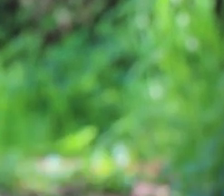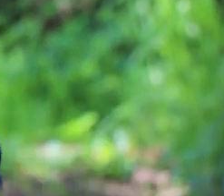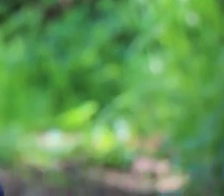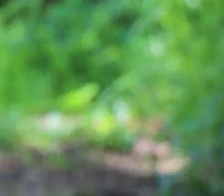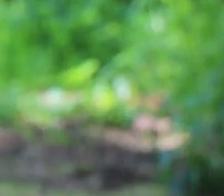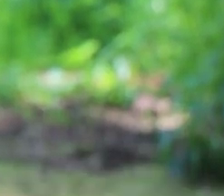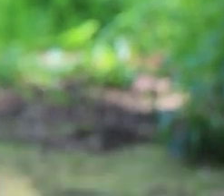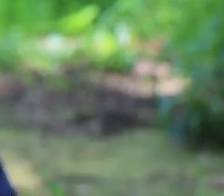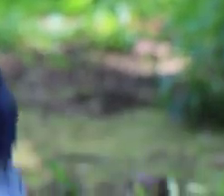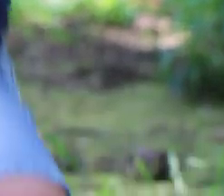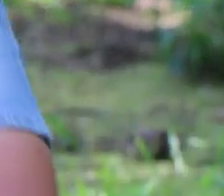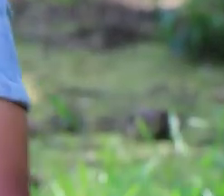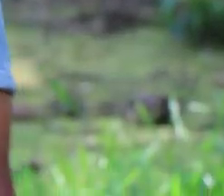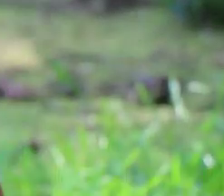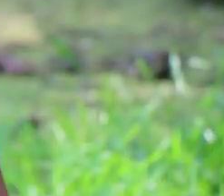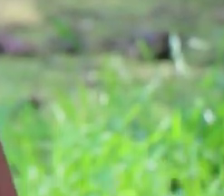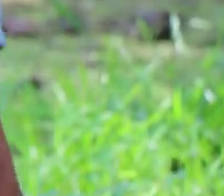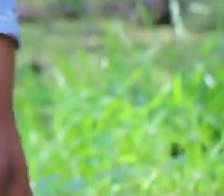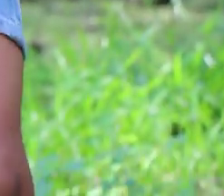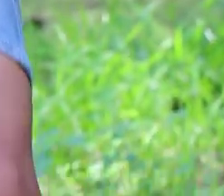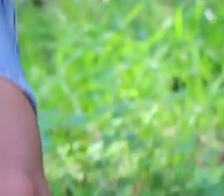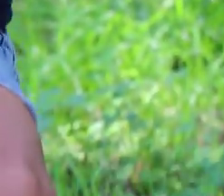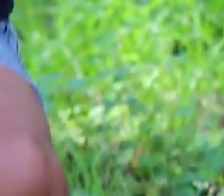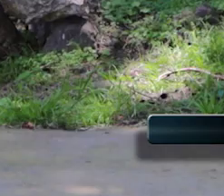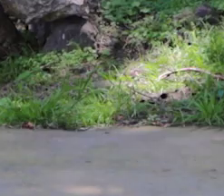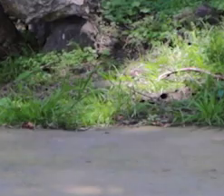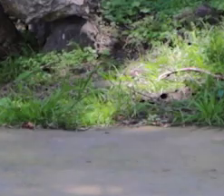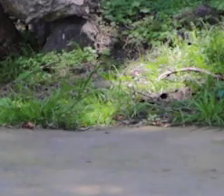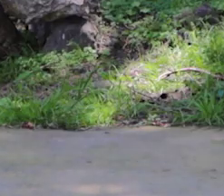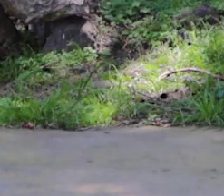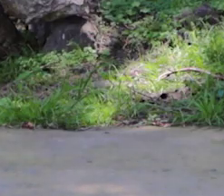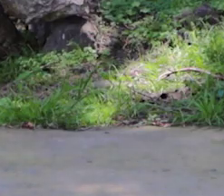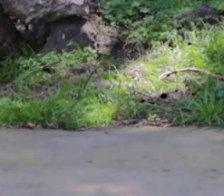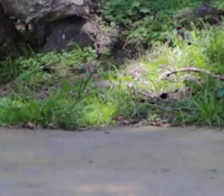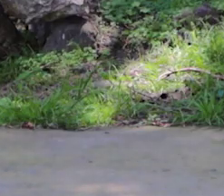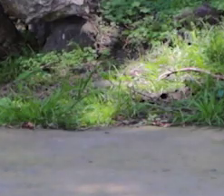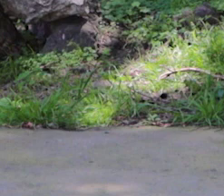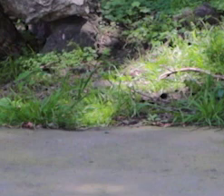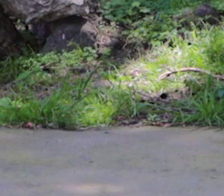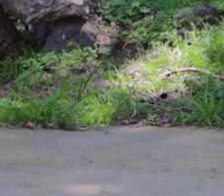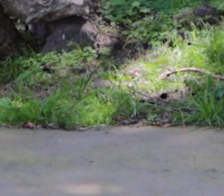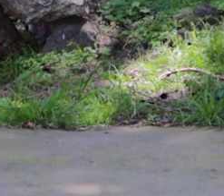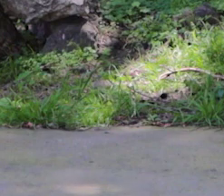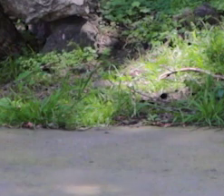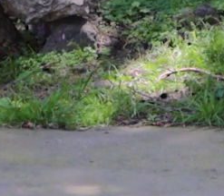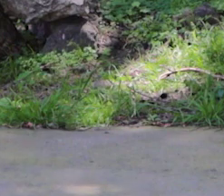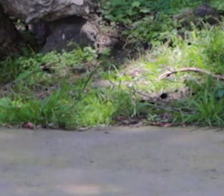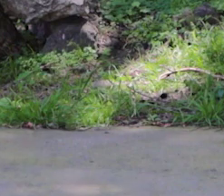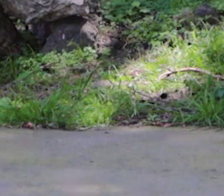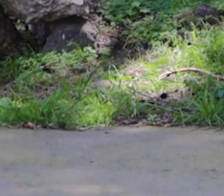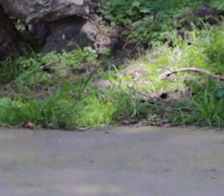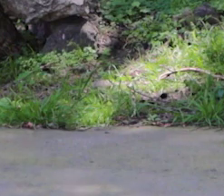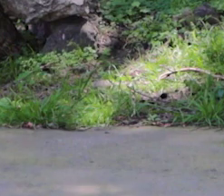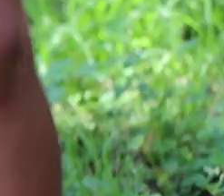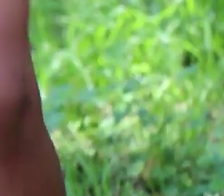Ahí bien. Una más. Bien. Otra más. Bien trabajado.